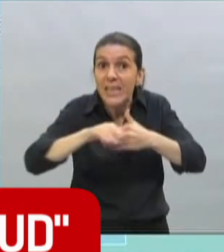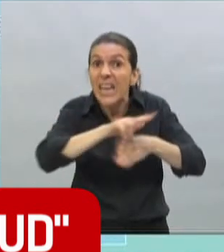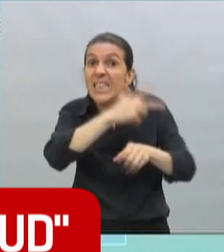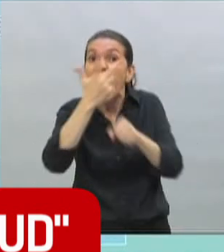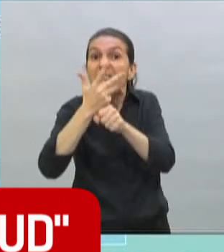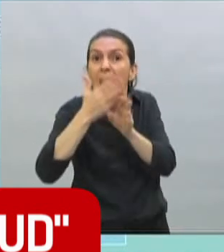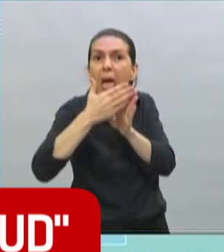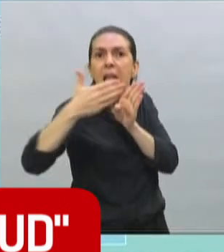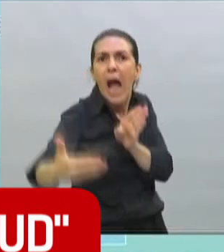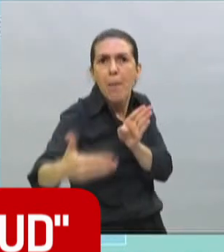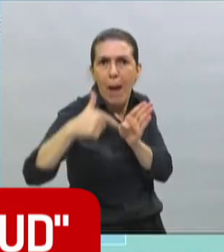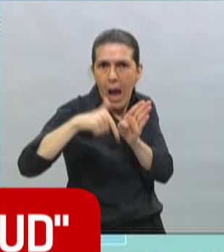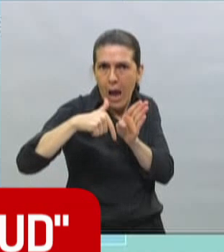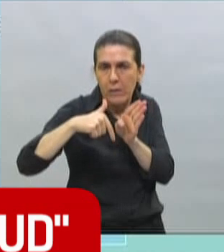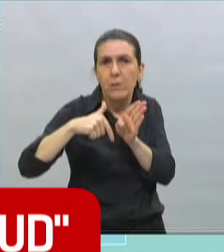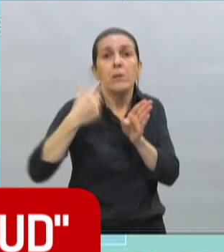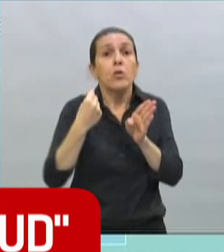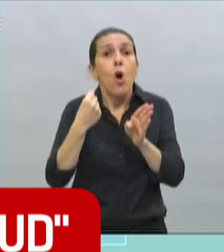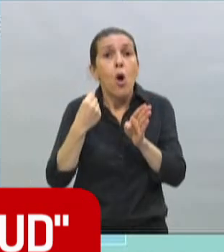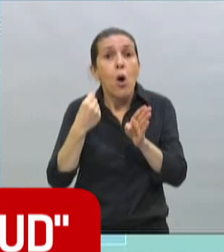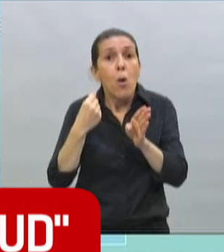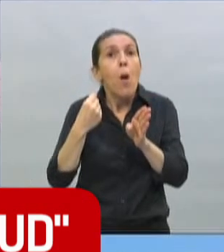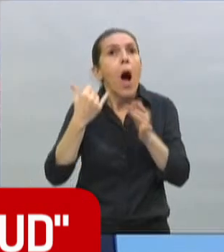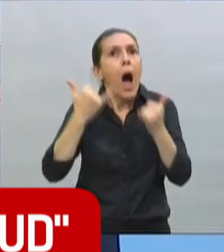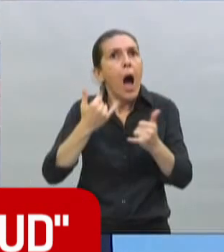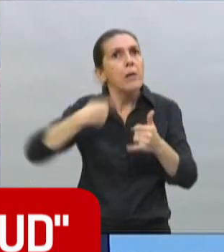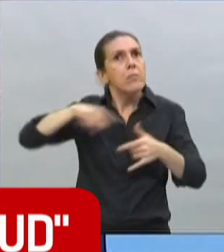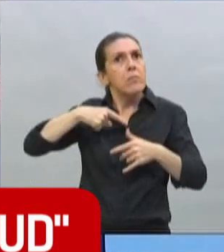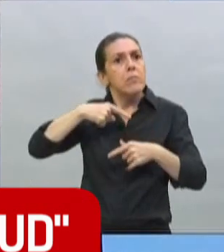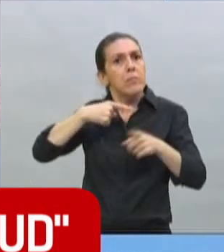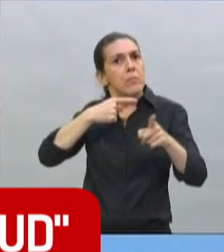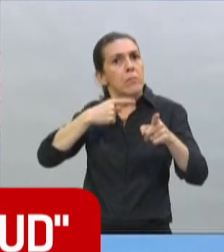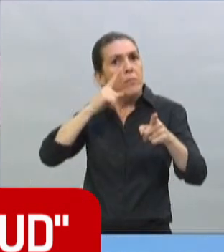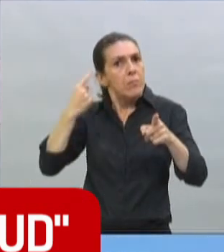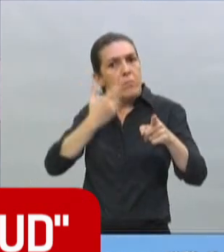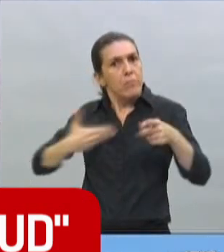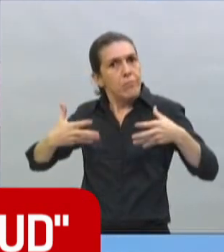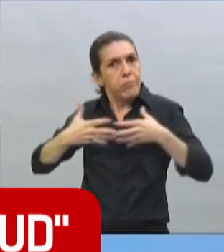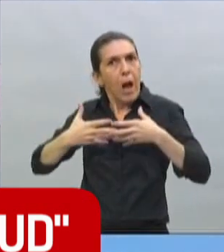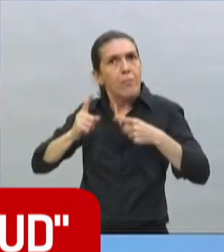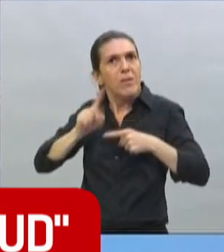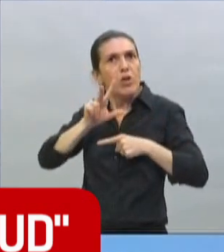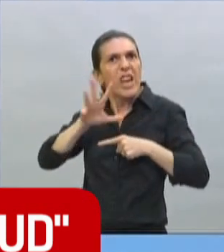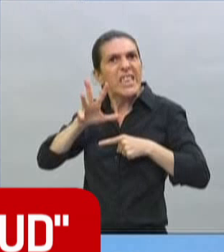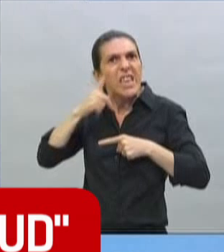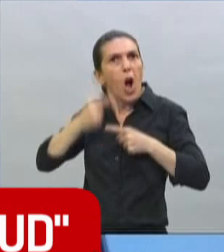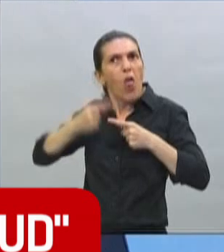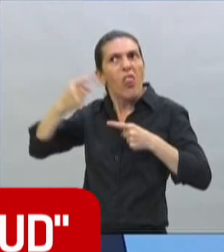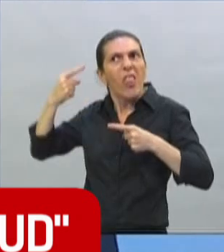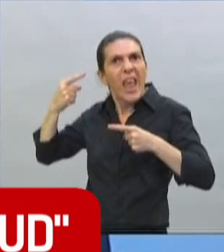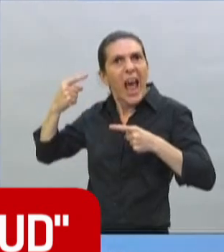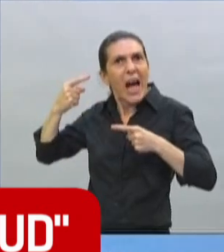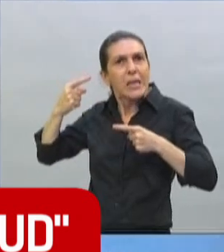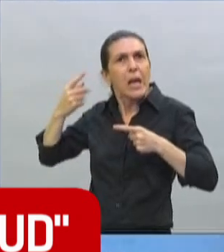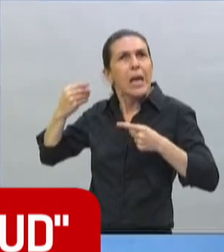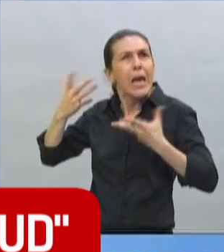etapa, donde empezamos a tener en cuenta lo que hemos experimentado en estos 35 días de cuarentena